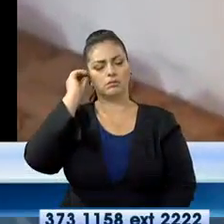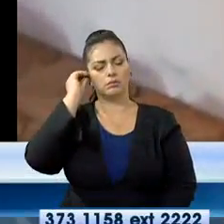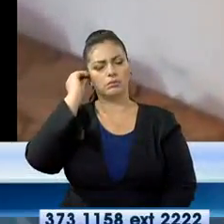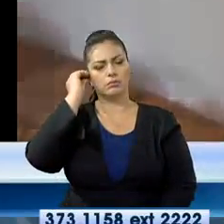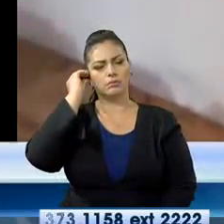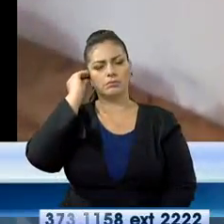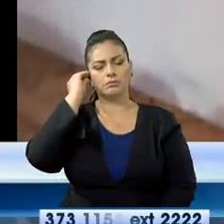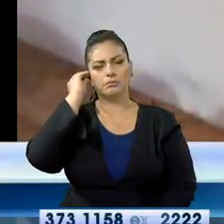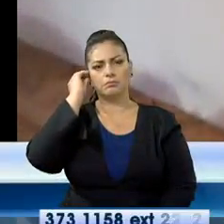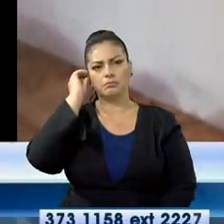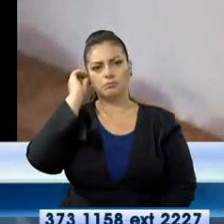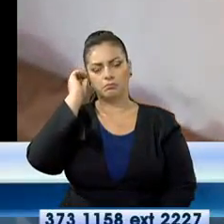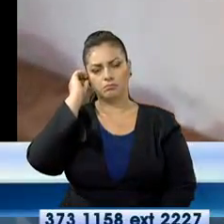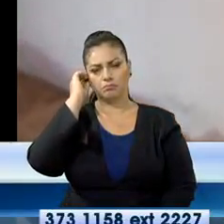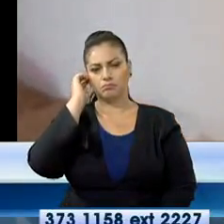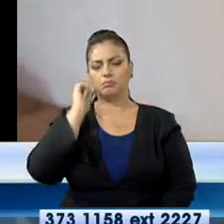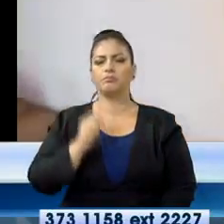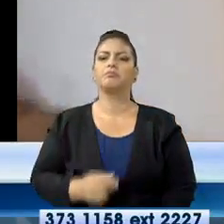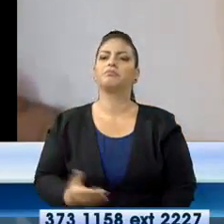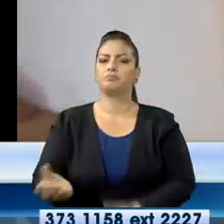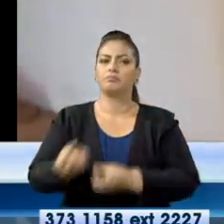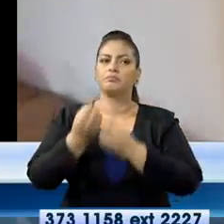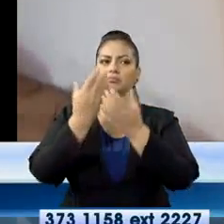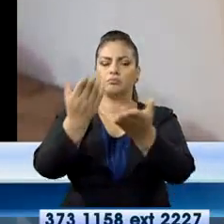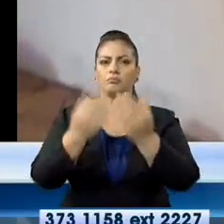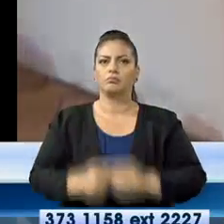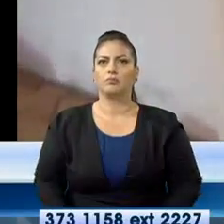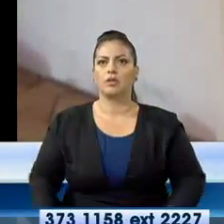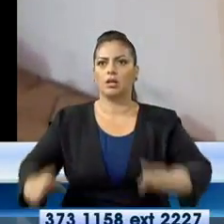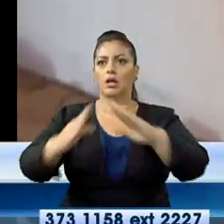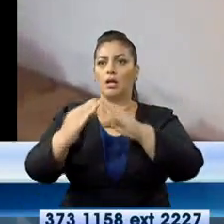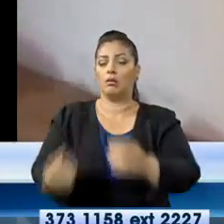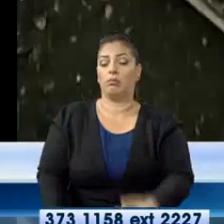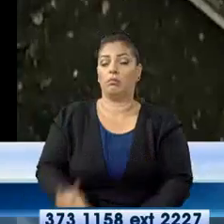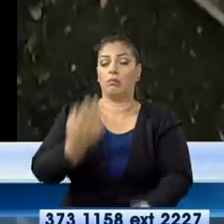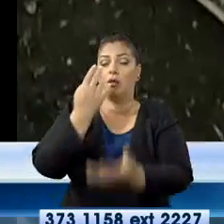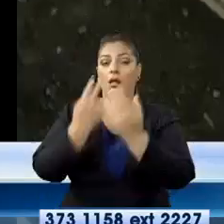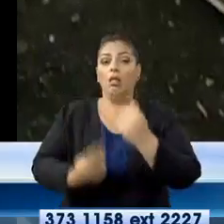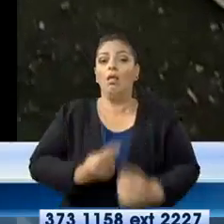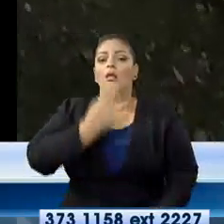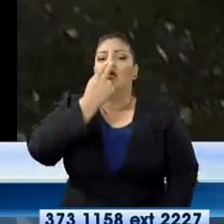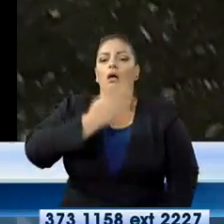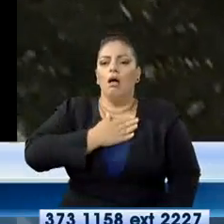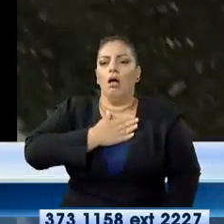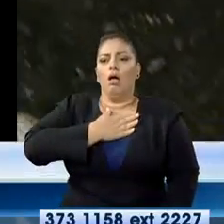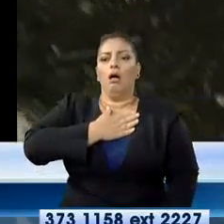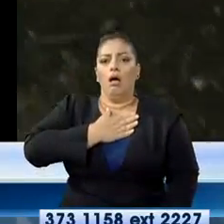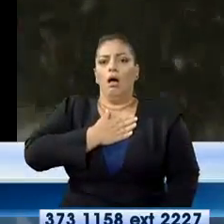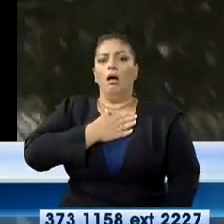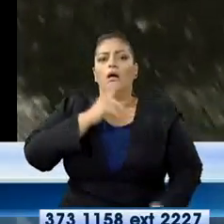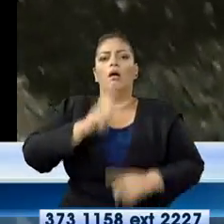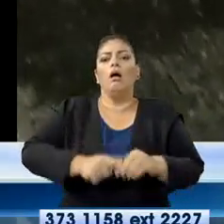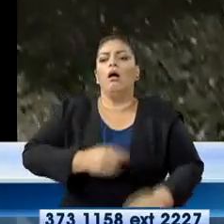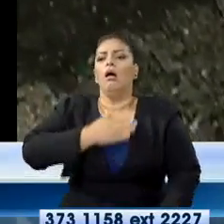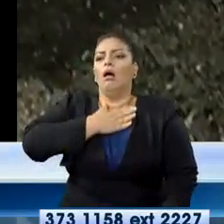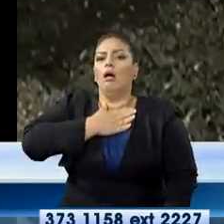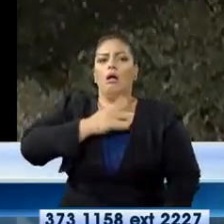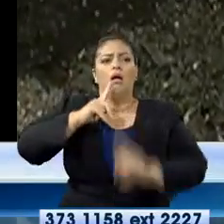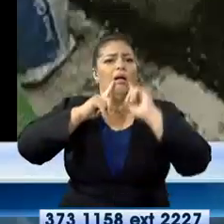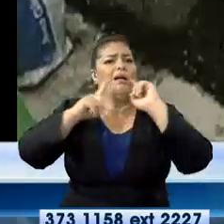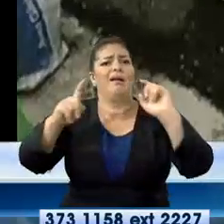comentó que el humo emanado por las llamas por poco apaga su voz, con la que alcanzó a lanzar un grito desesperado de